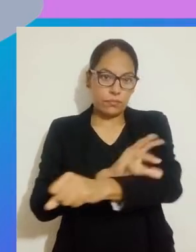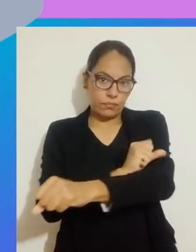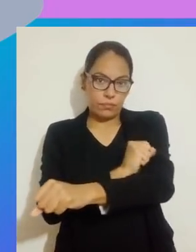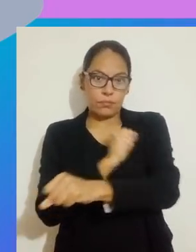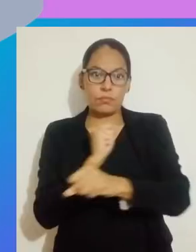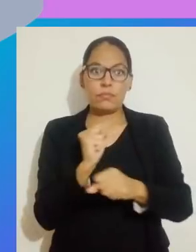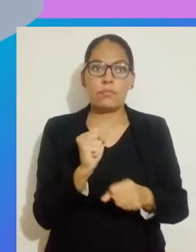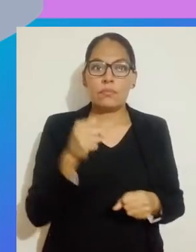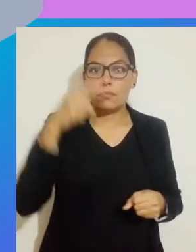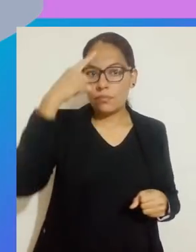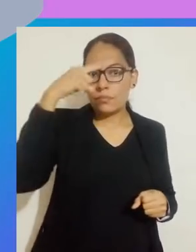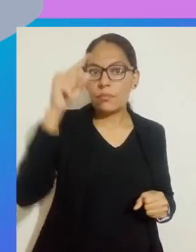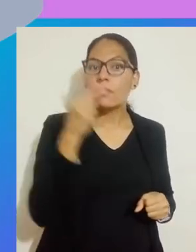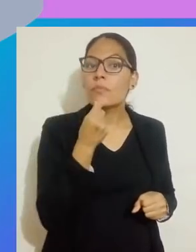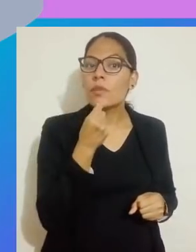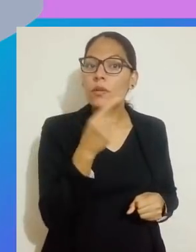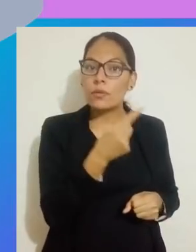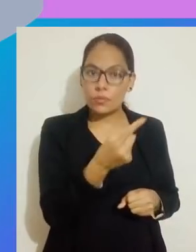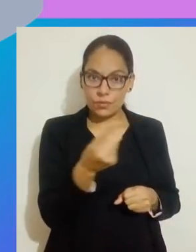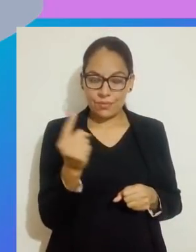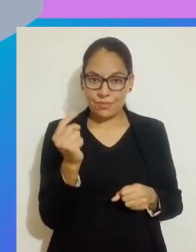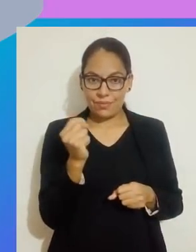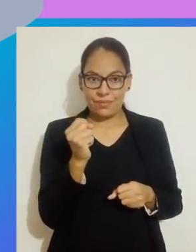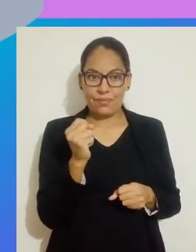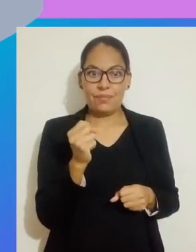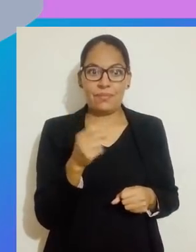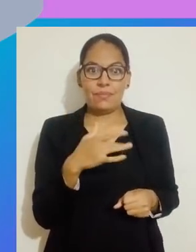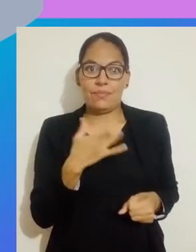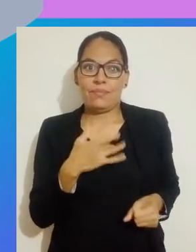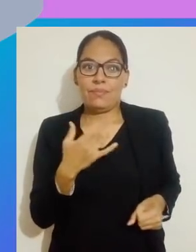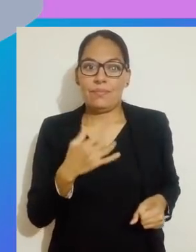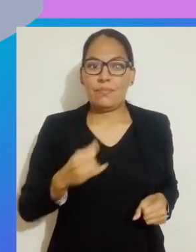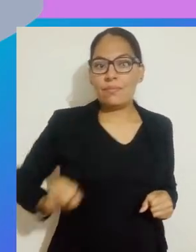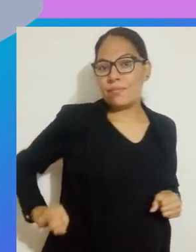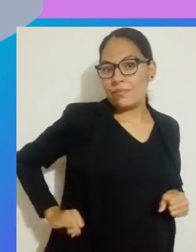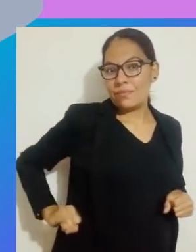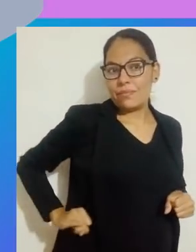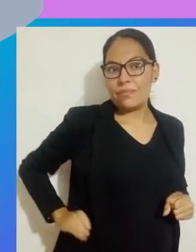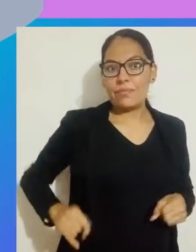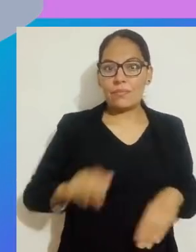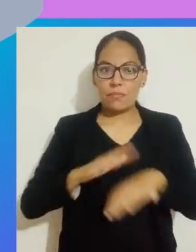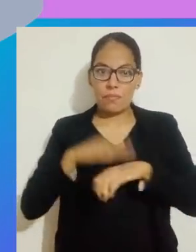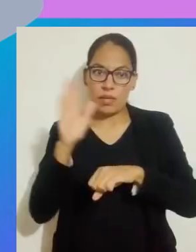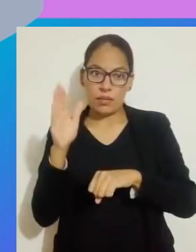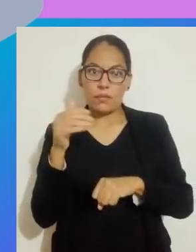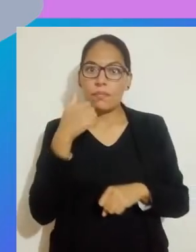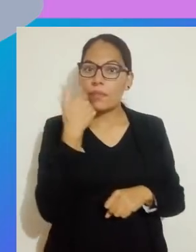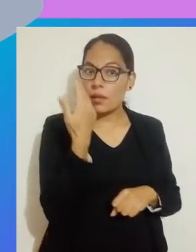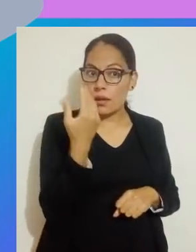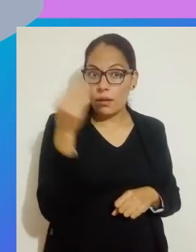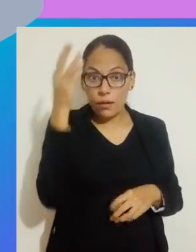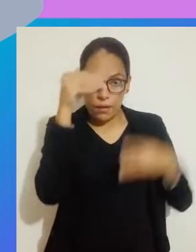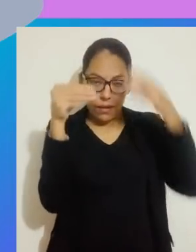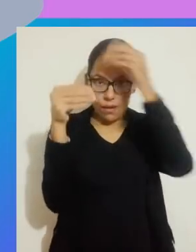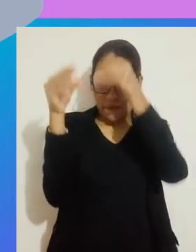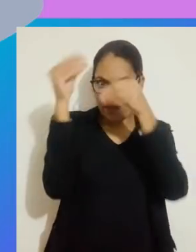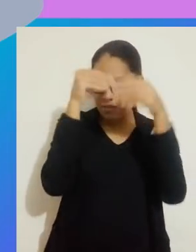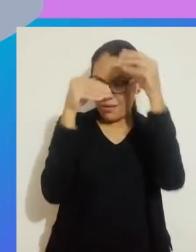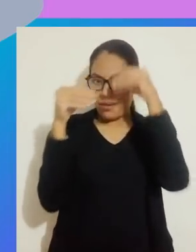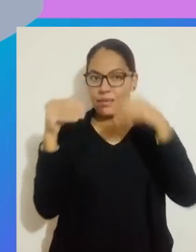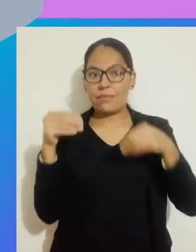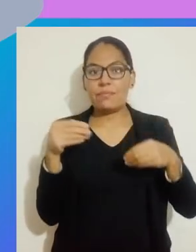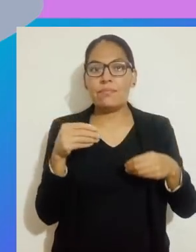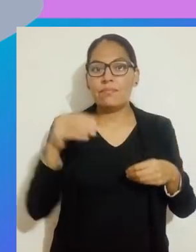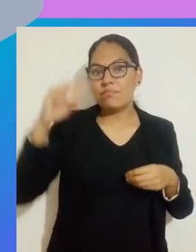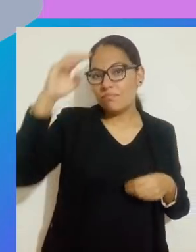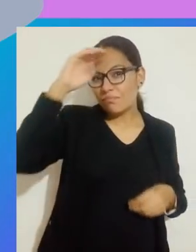Promover de estímulos emocionales que les permita a todos mis niños sentirse interesados, comprometidos y